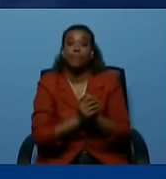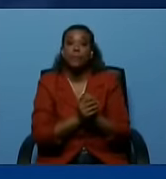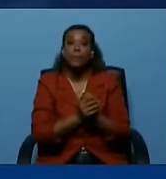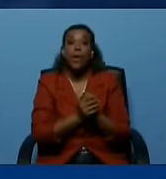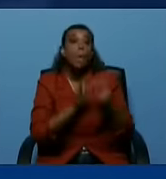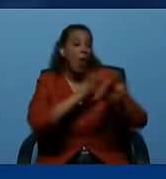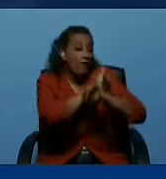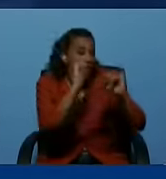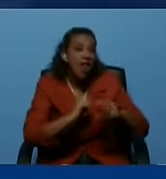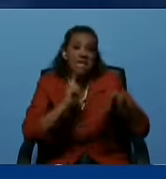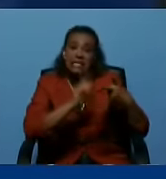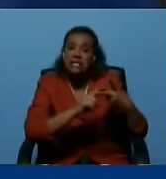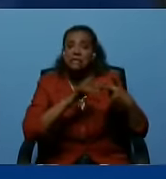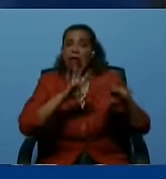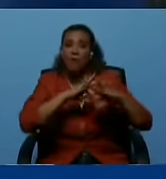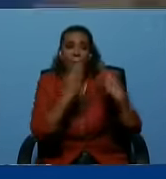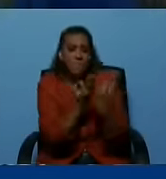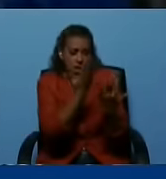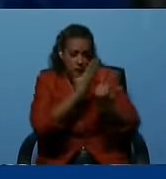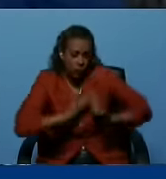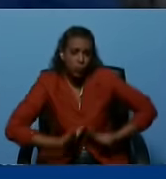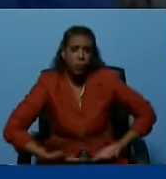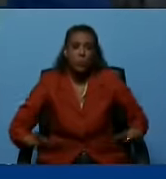por la felicidad de la familia de uno.